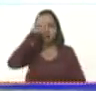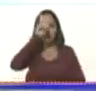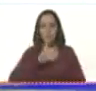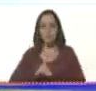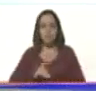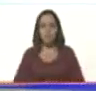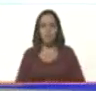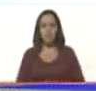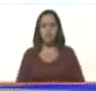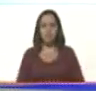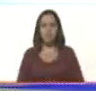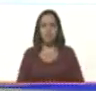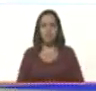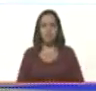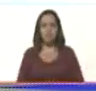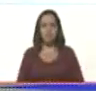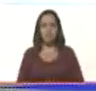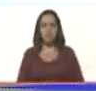Alguna Discapacidad.